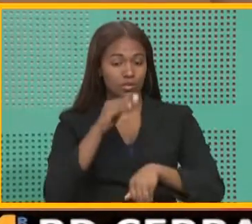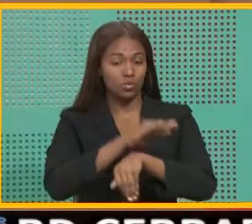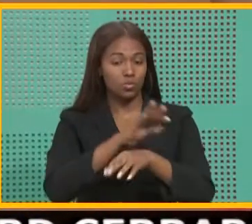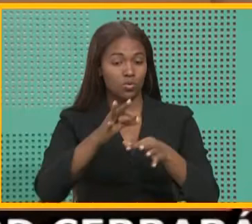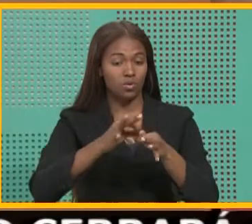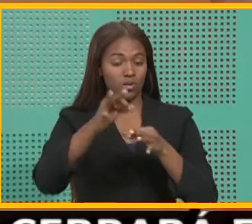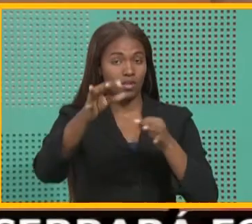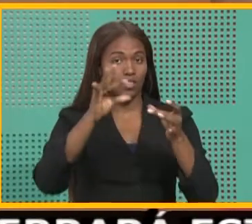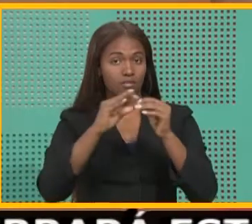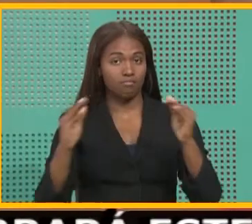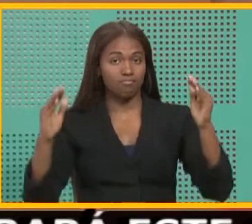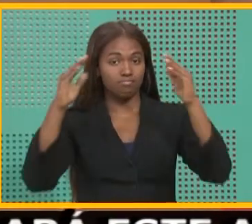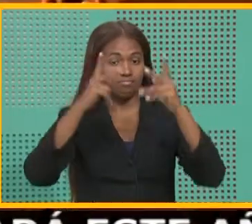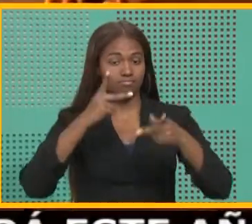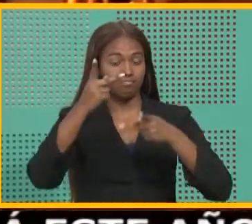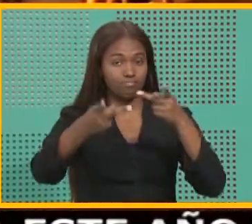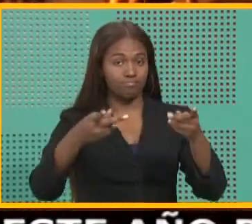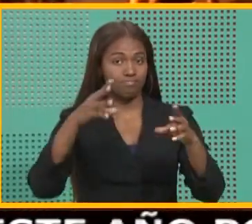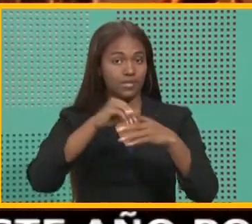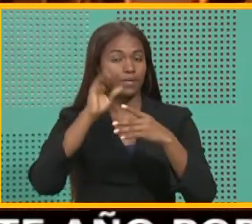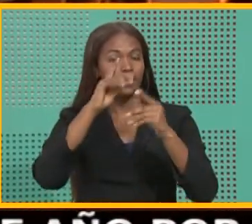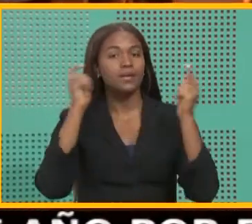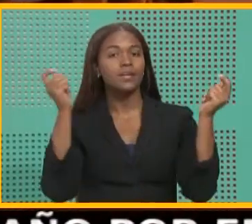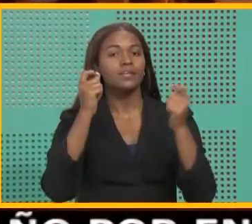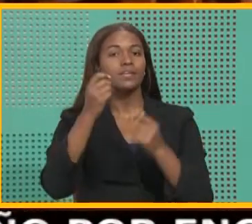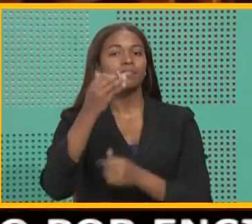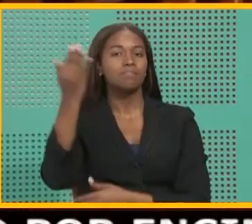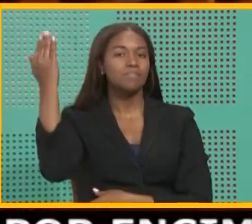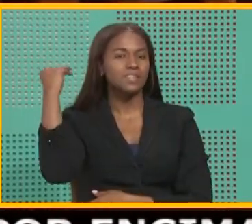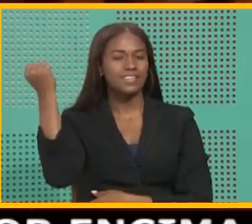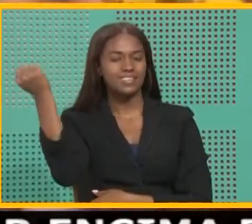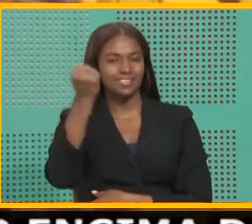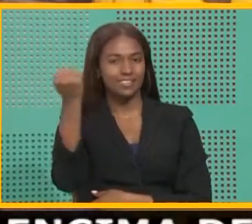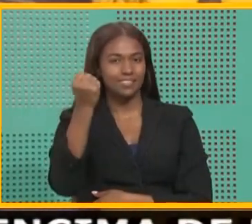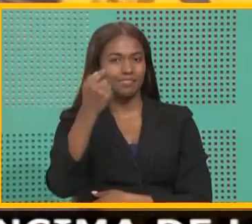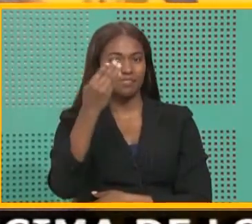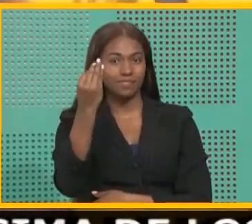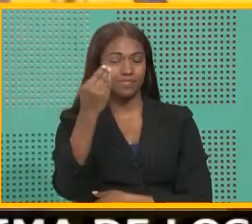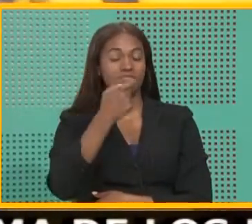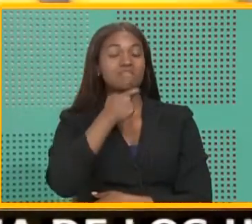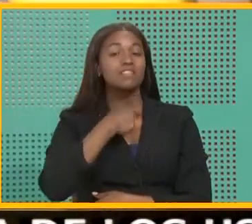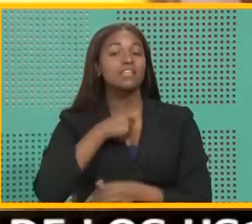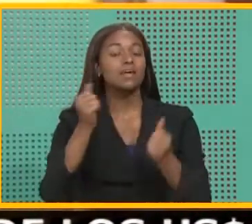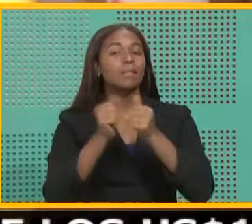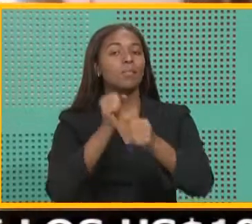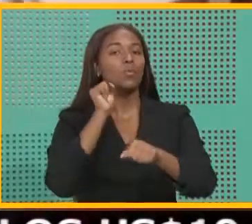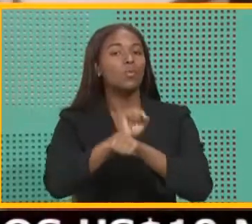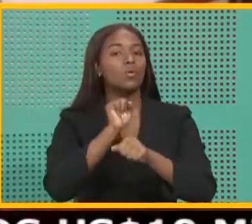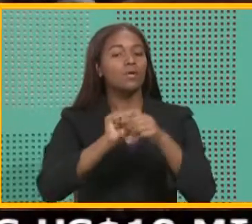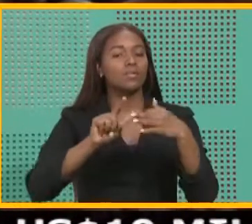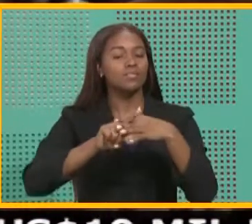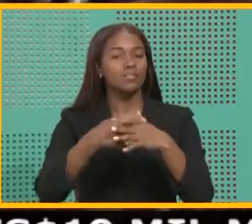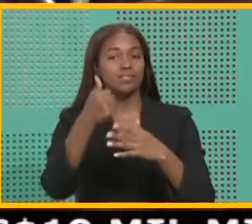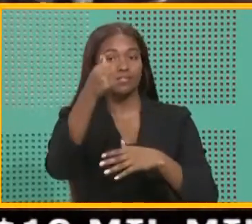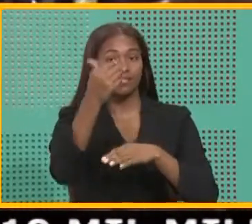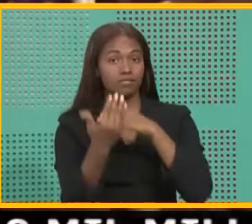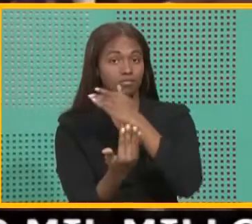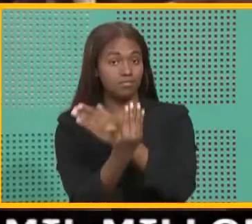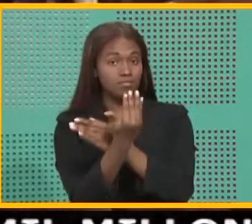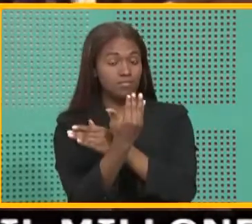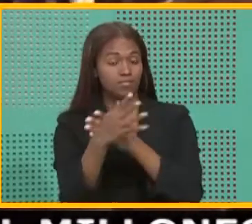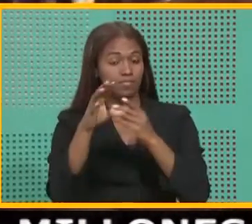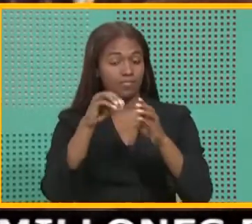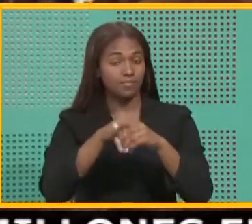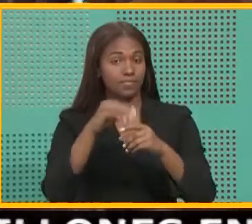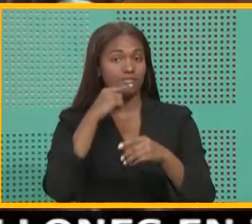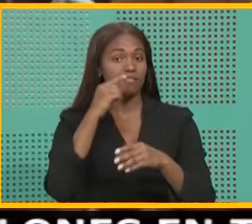de los museos versión invierno se celebró el pasado sábado 14 de diciembre con una jornada que inició a las 10 de la mañana, en la